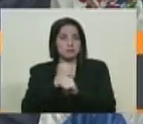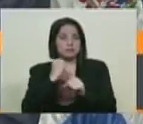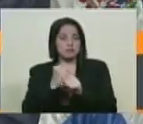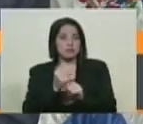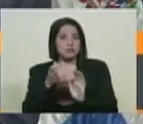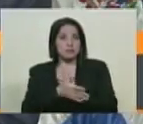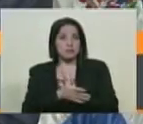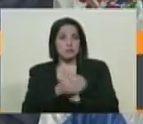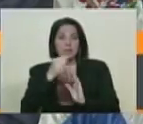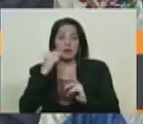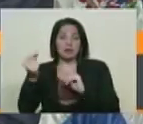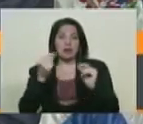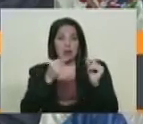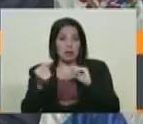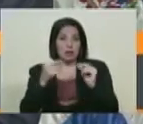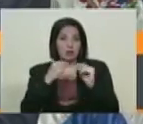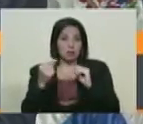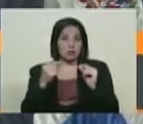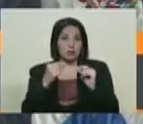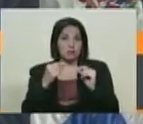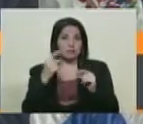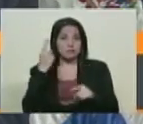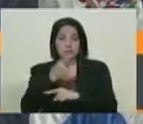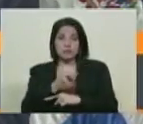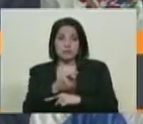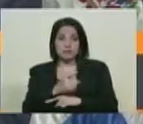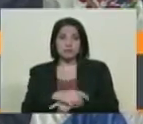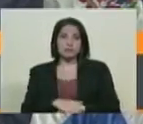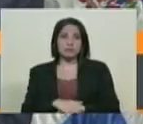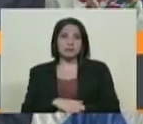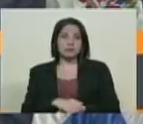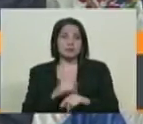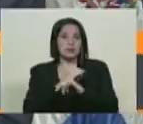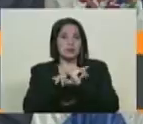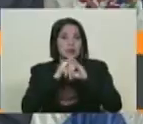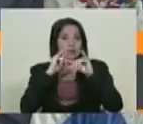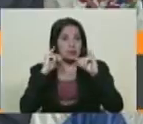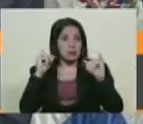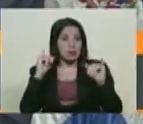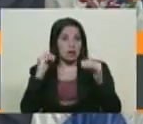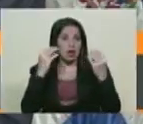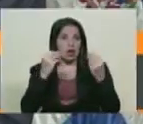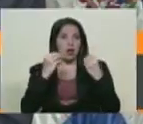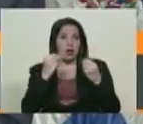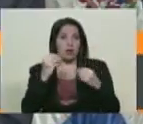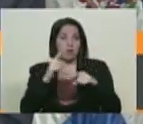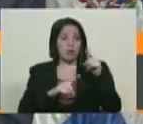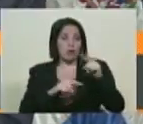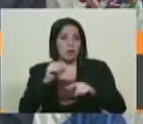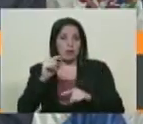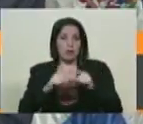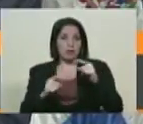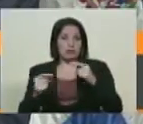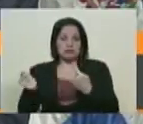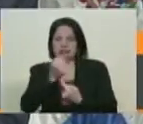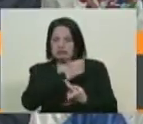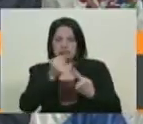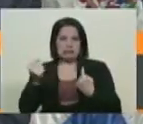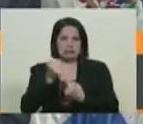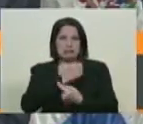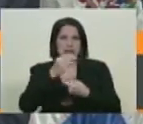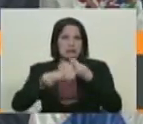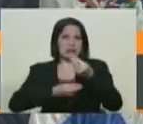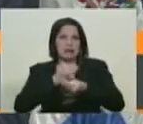diálogo, pues vamos al diálogo. Dejen ya de recurrir a maniobras de violencia externa como